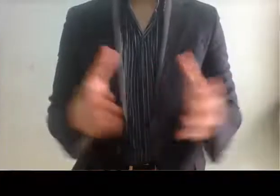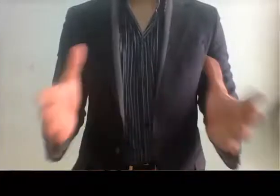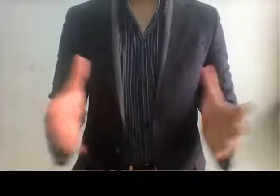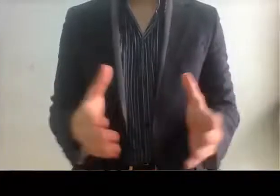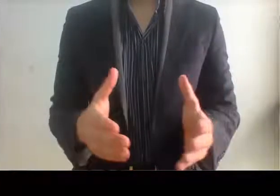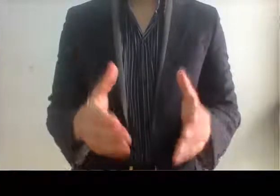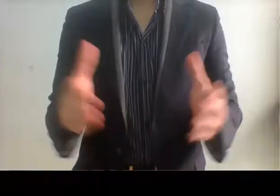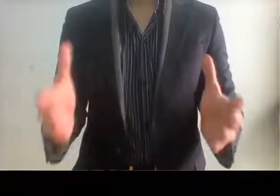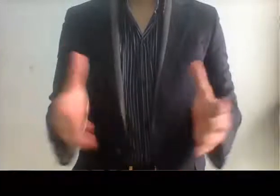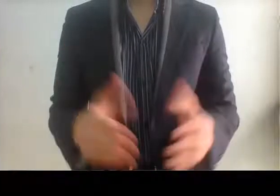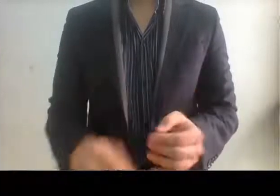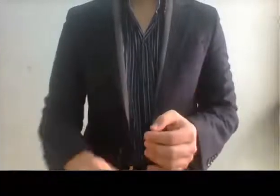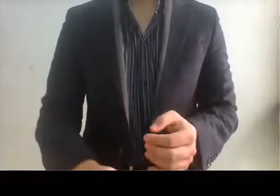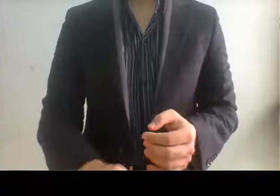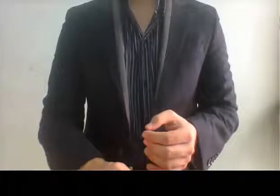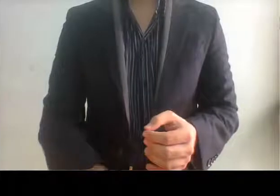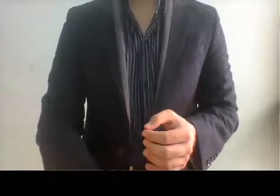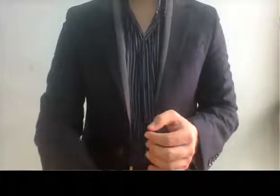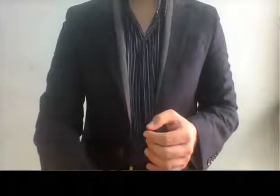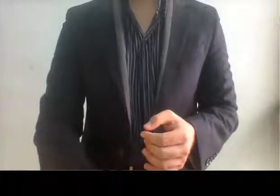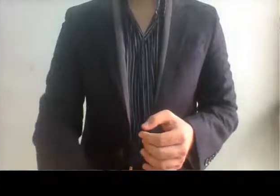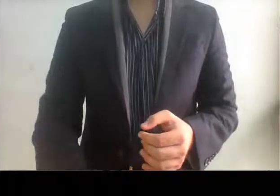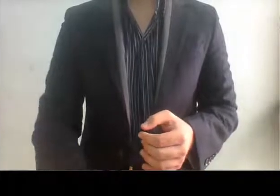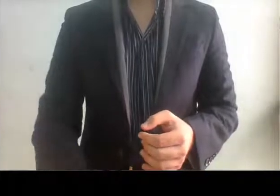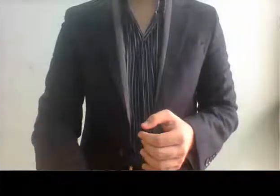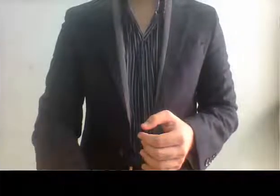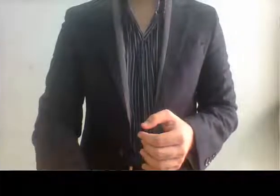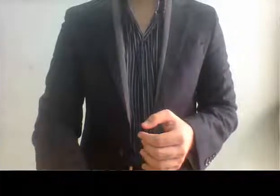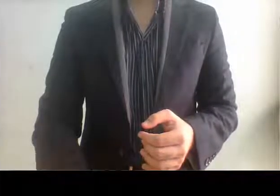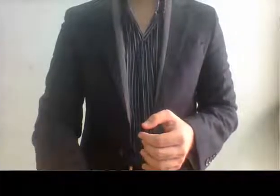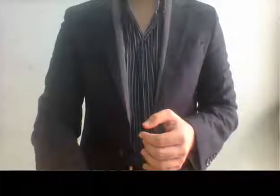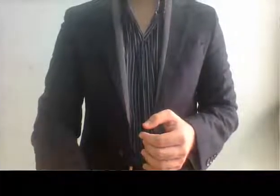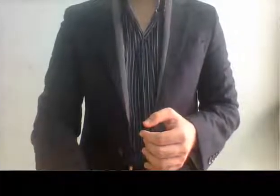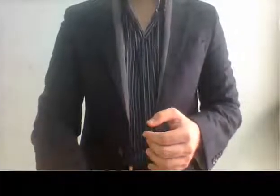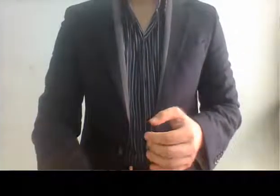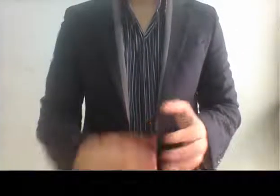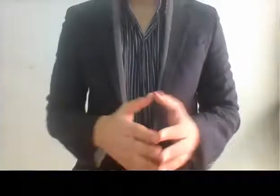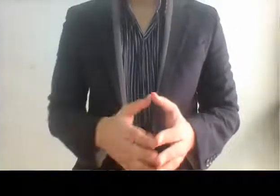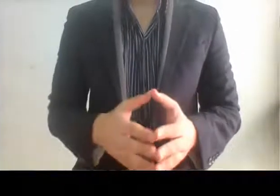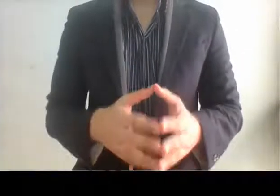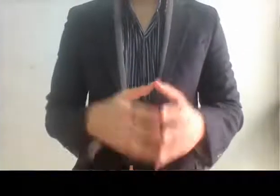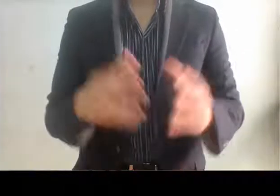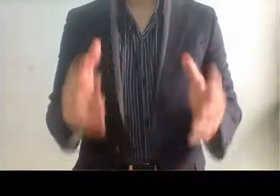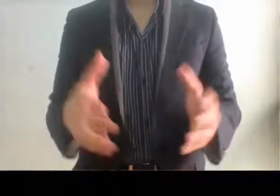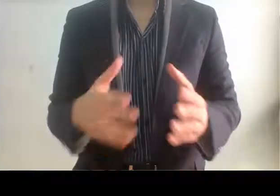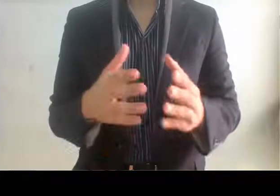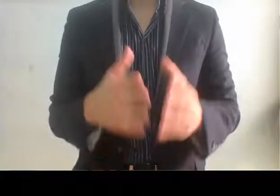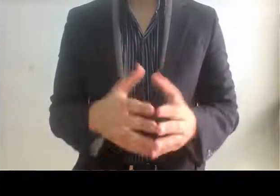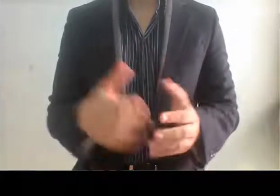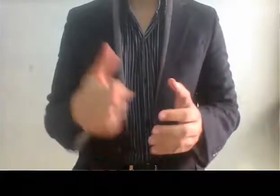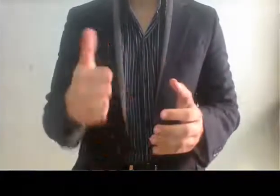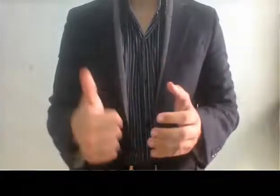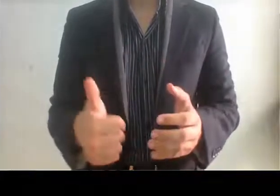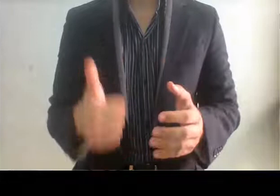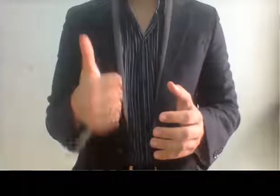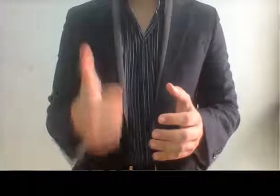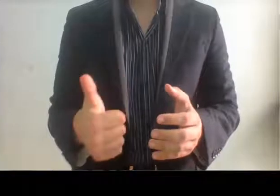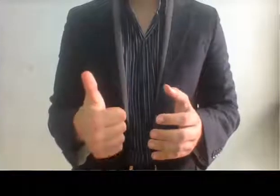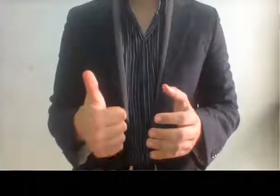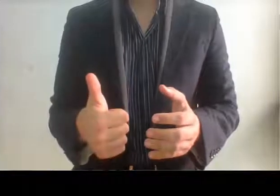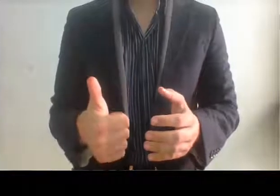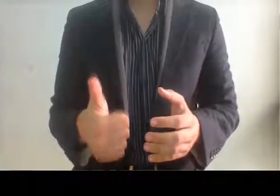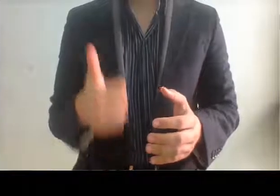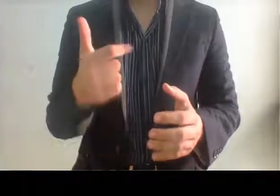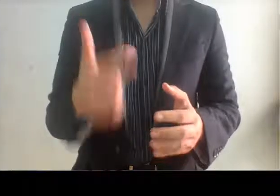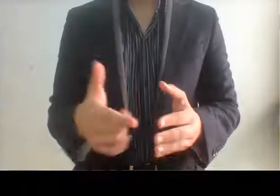¿qué es lo que se hizo por parte del gobierno federal? Se acaban de presentar los primeros respiradores, los cuales son casi mexicanos. Bueno, uno de ellos es